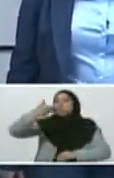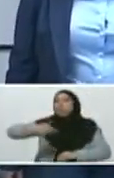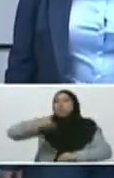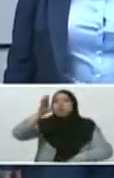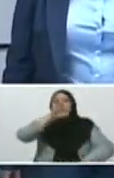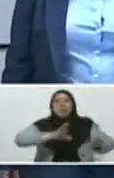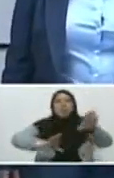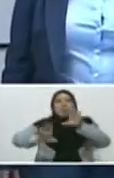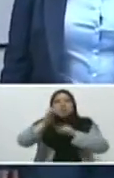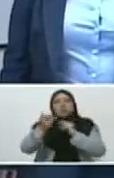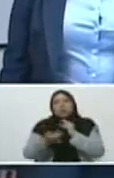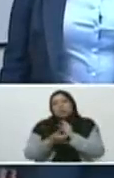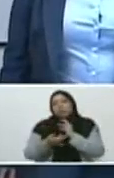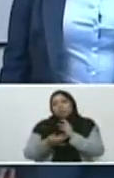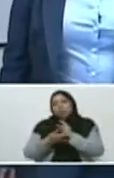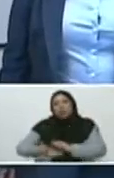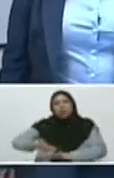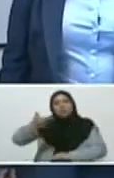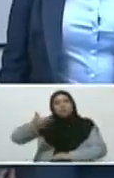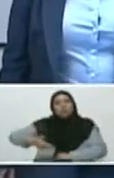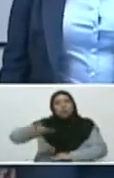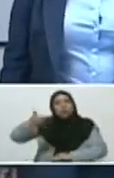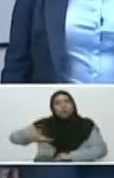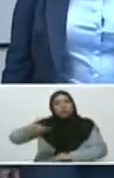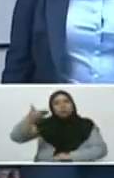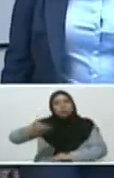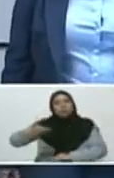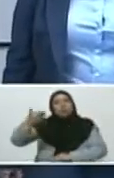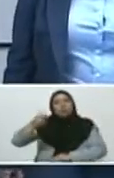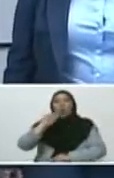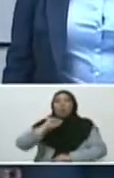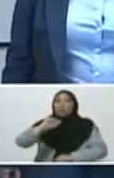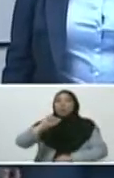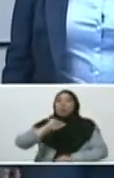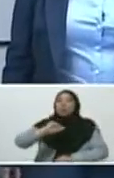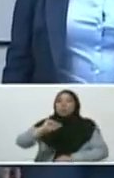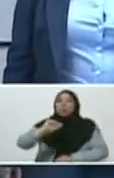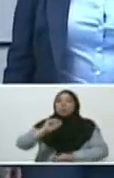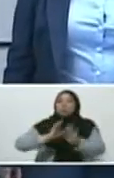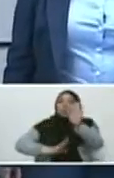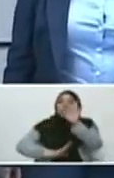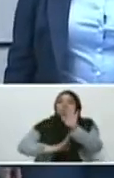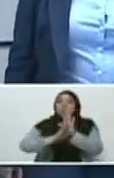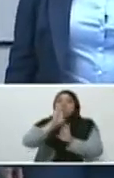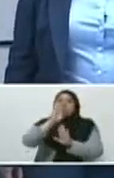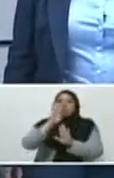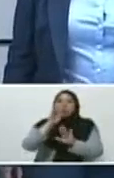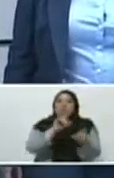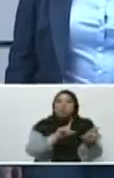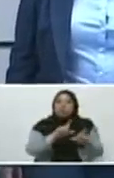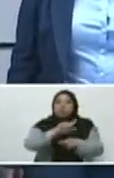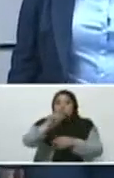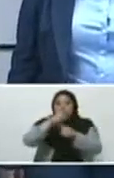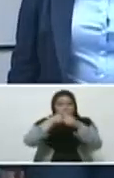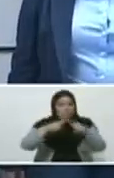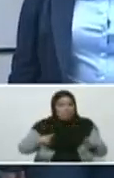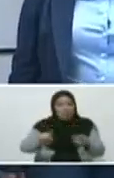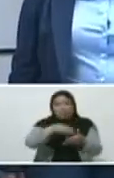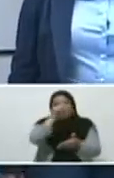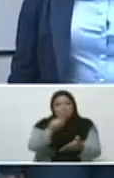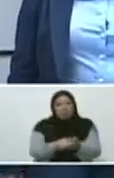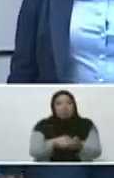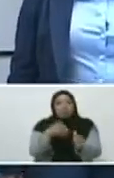que determinan, que marcan de manera absoluta lo